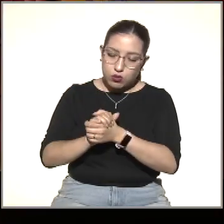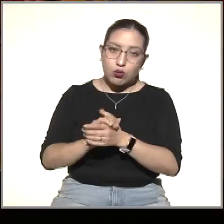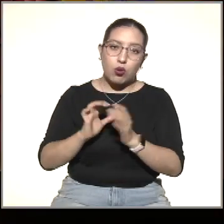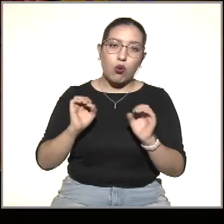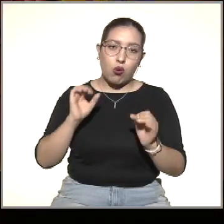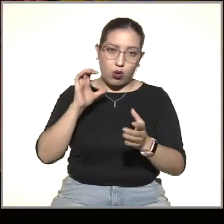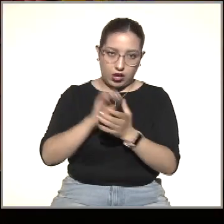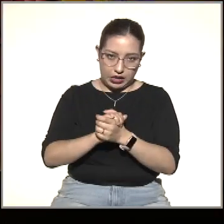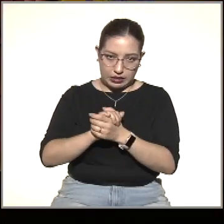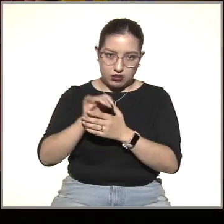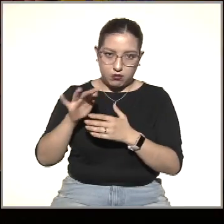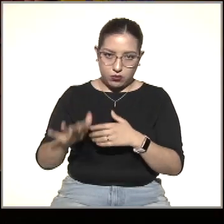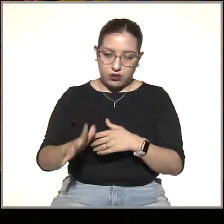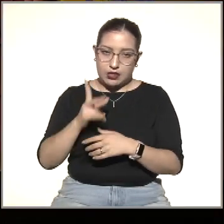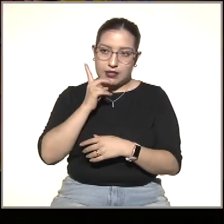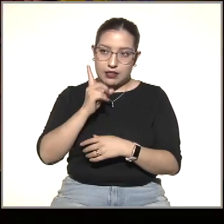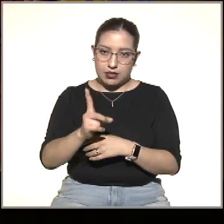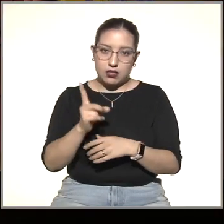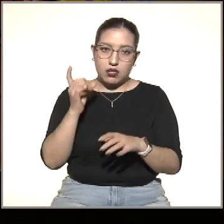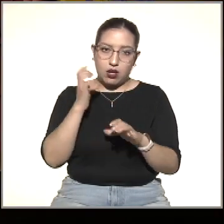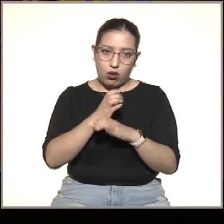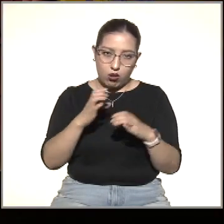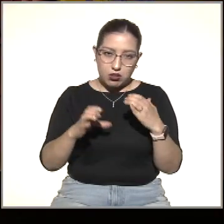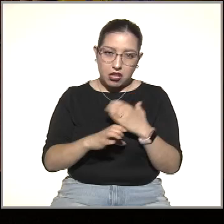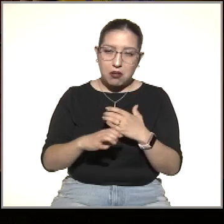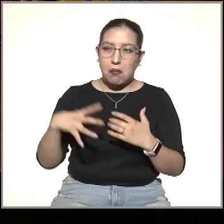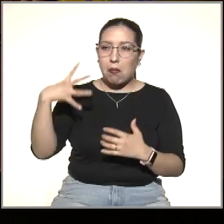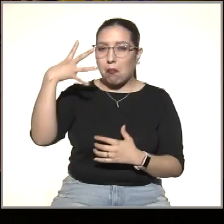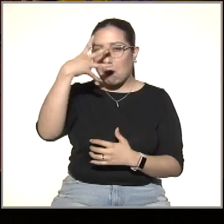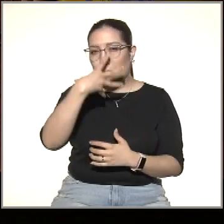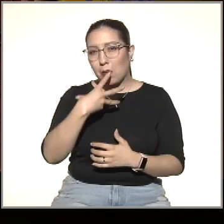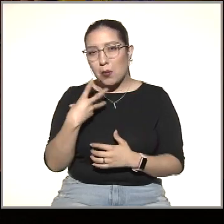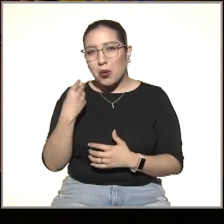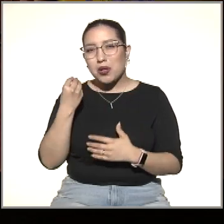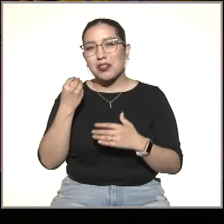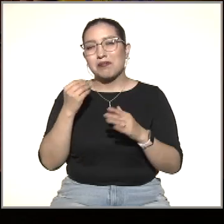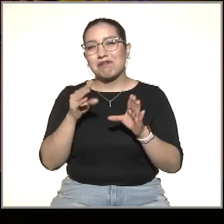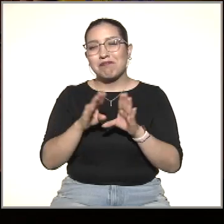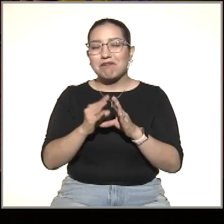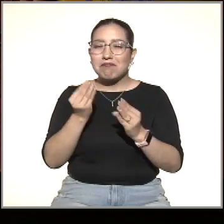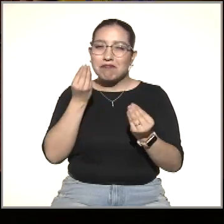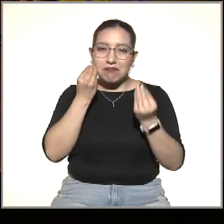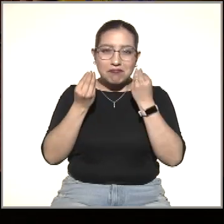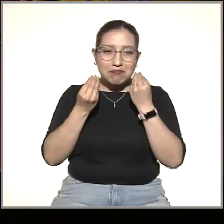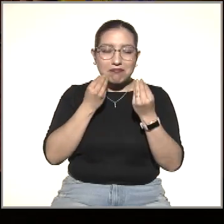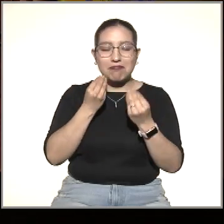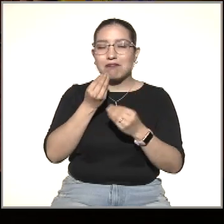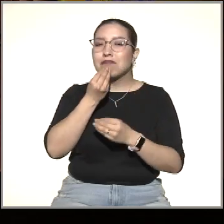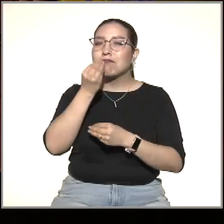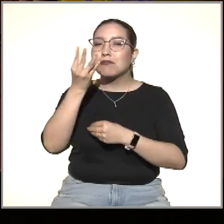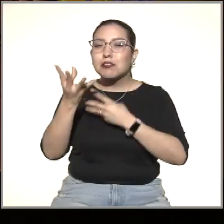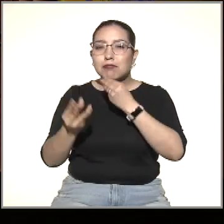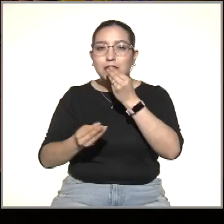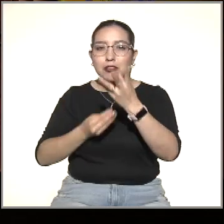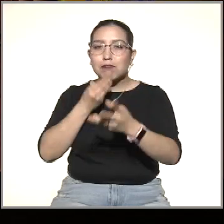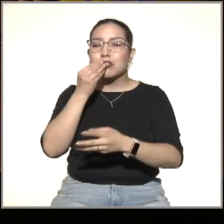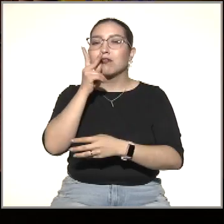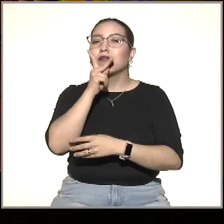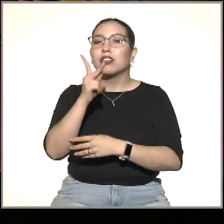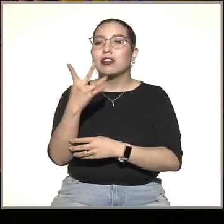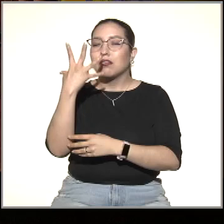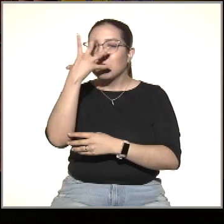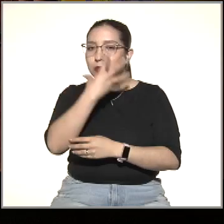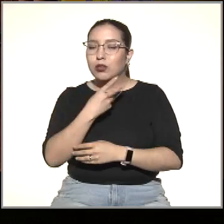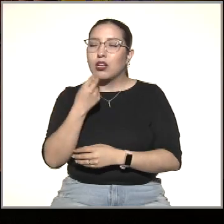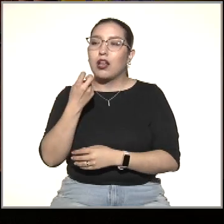cosas bonitas, piropos, etcétera, pues por supuesto que esas palabras se agradecen, ¿no?